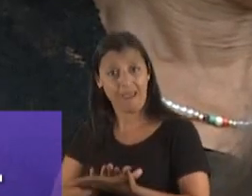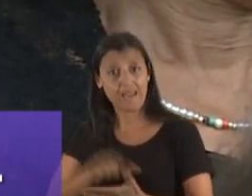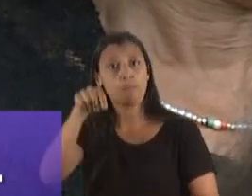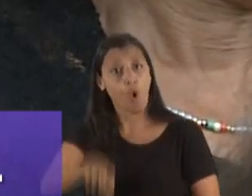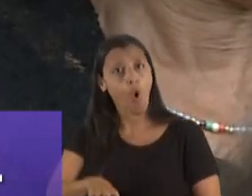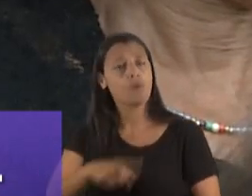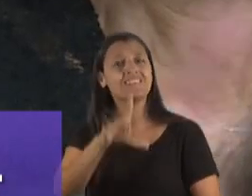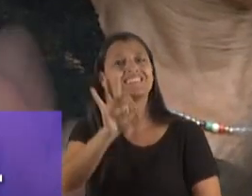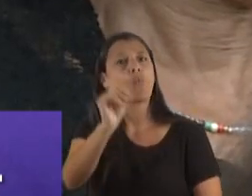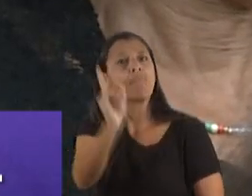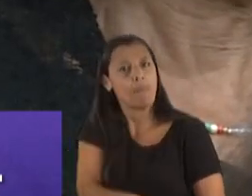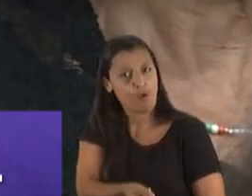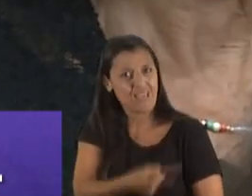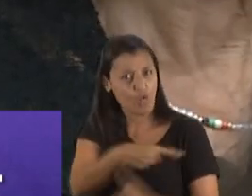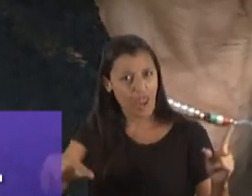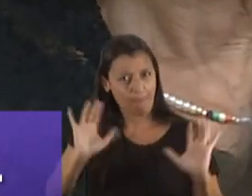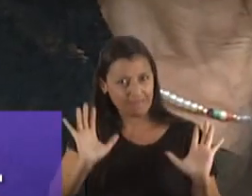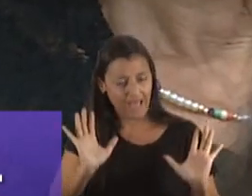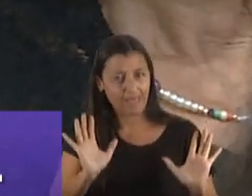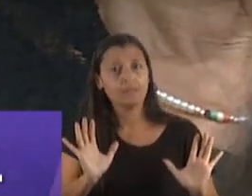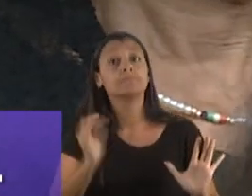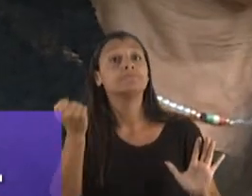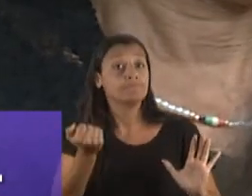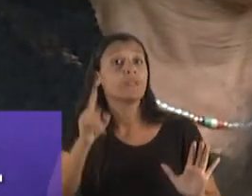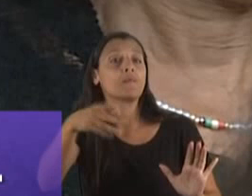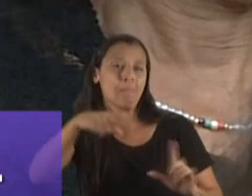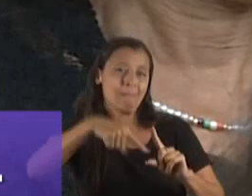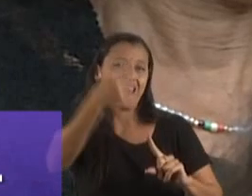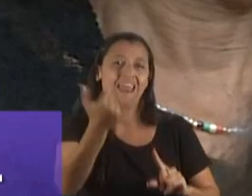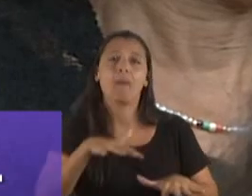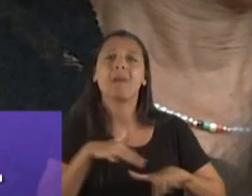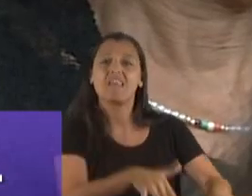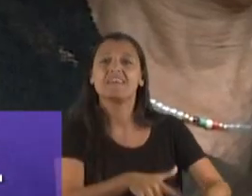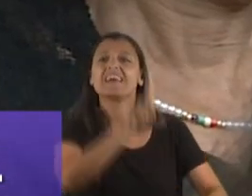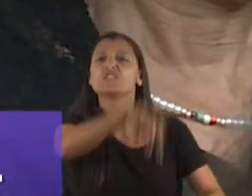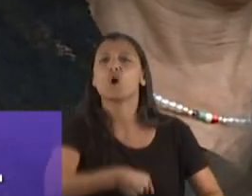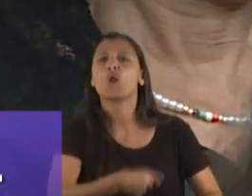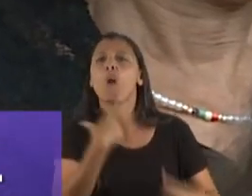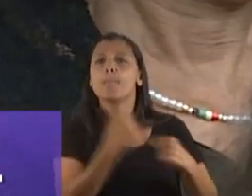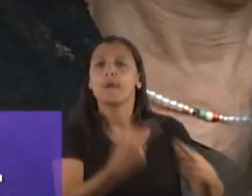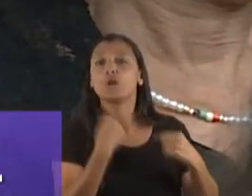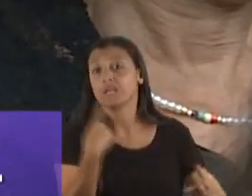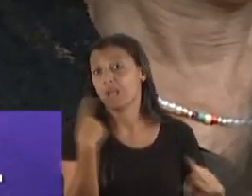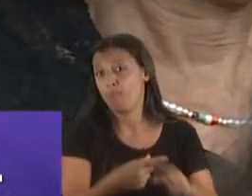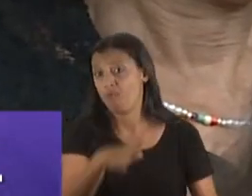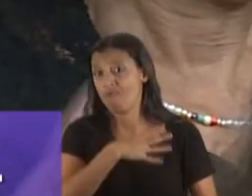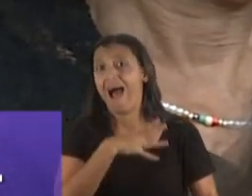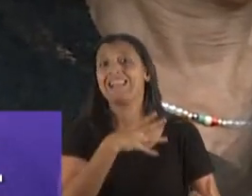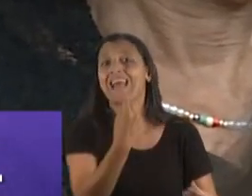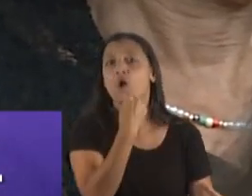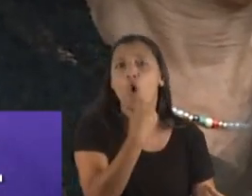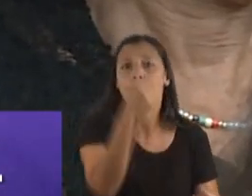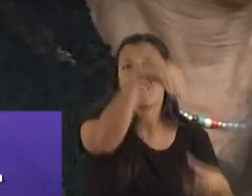a la mitad, bueno, ya que se refirió a la manifestación de mañana, que es por la escasez de alimentos en comedores, también